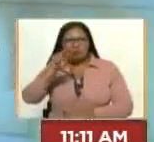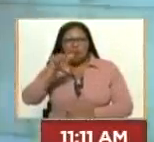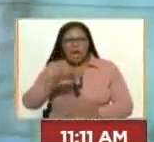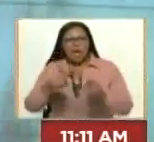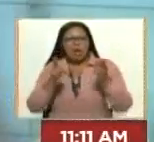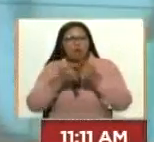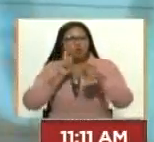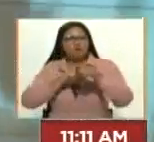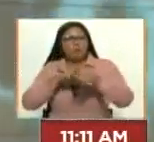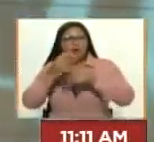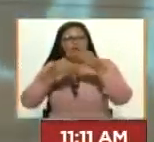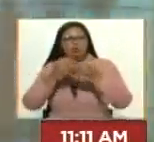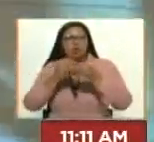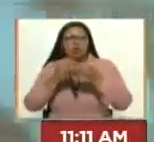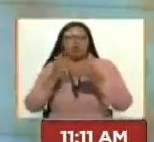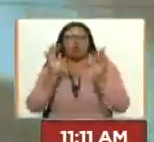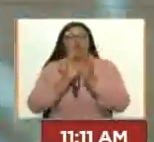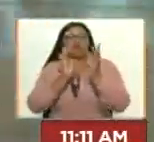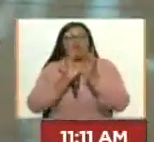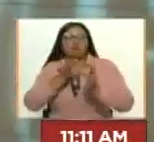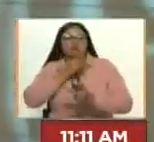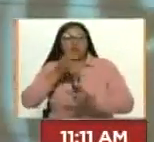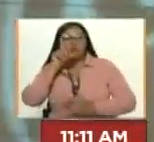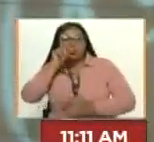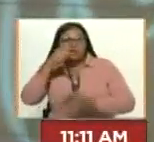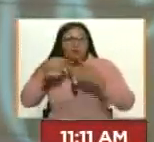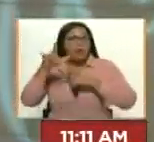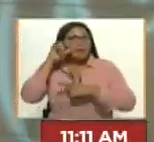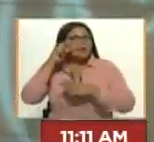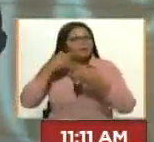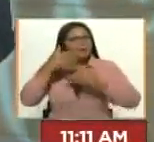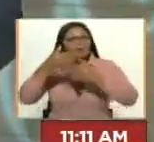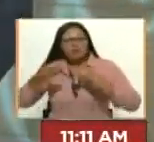pocos minutos a través de la red social Twitter y que hemos compartido con ustedes.